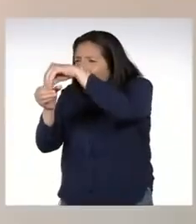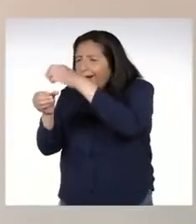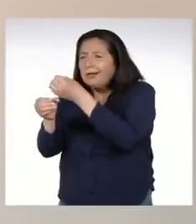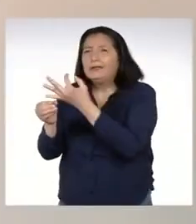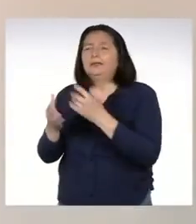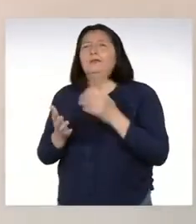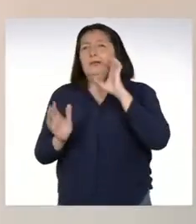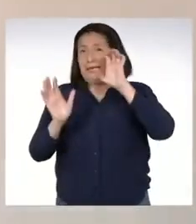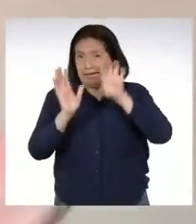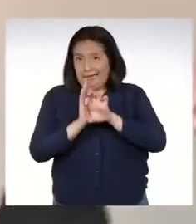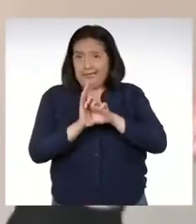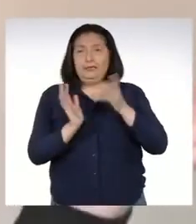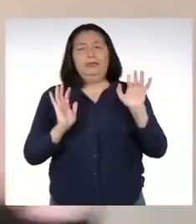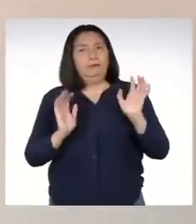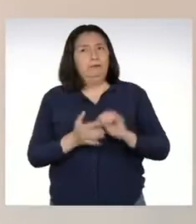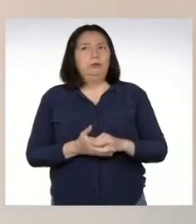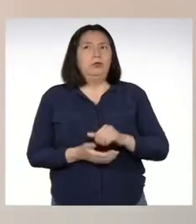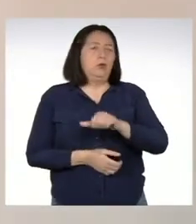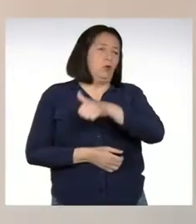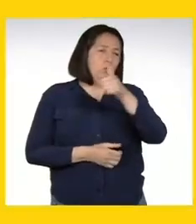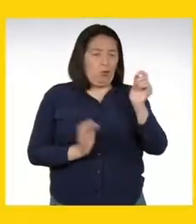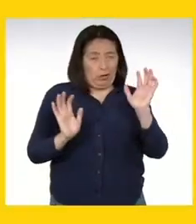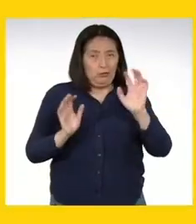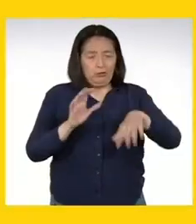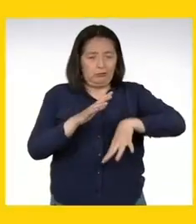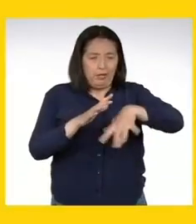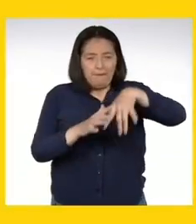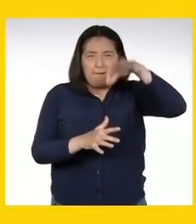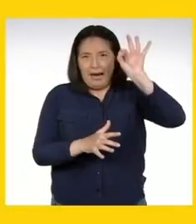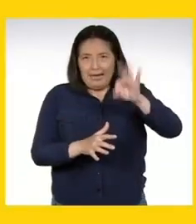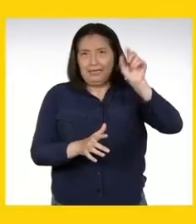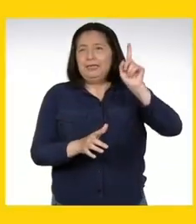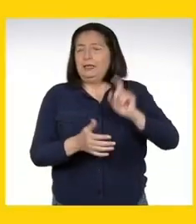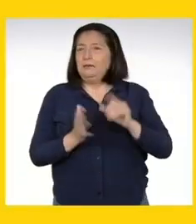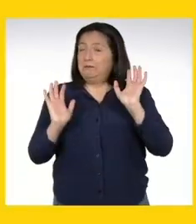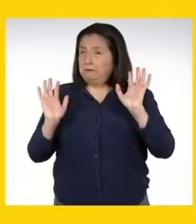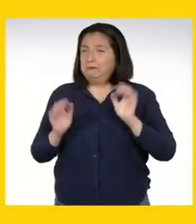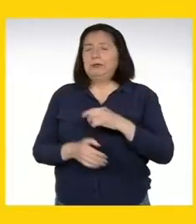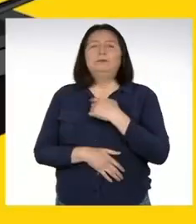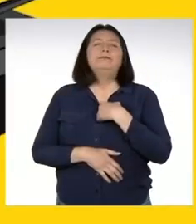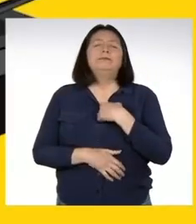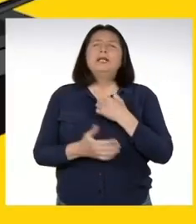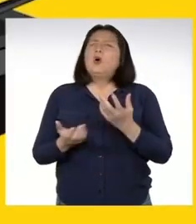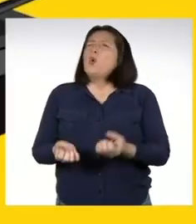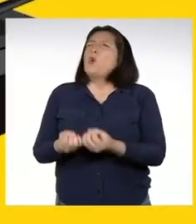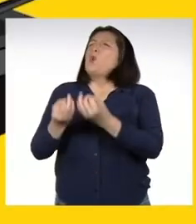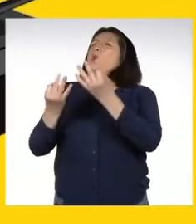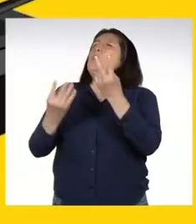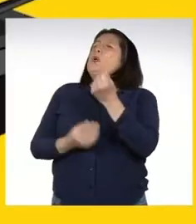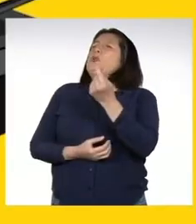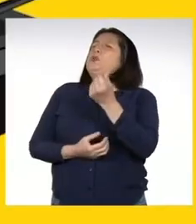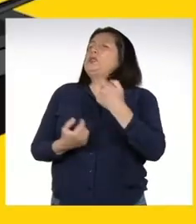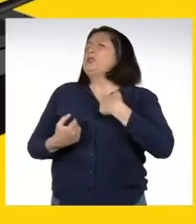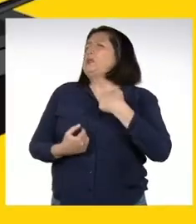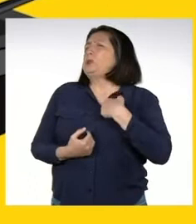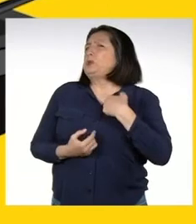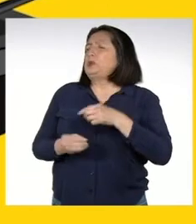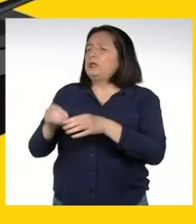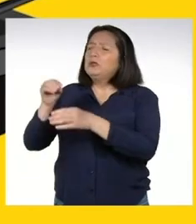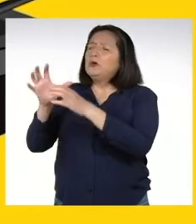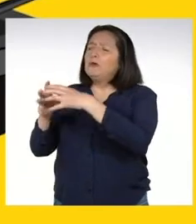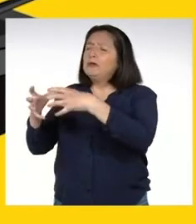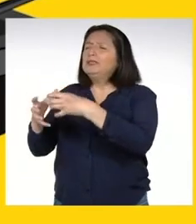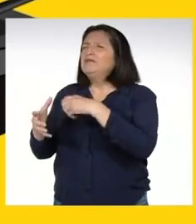Por ejemplo, hagamos un truco de magia. Vamos a descubrir cuánto dinero tengo en mi